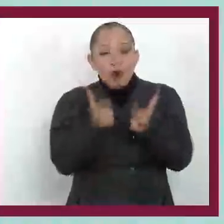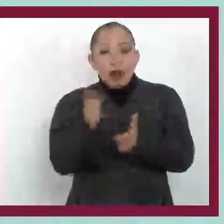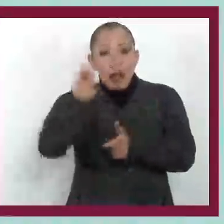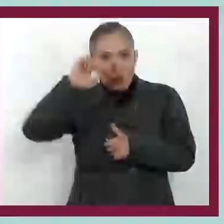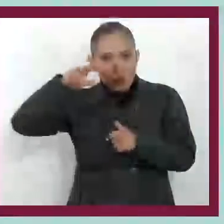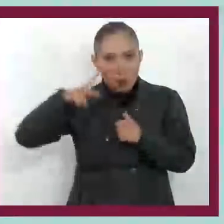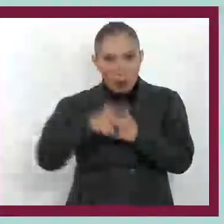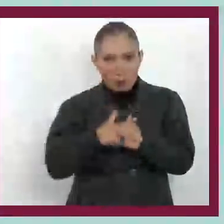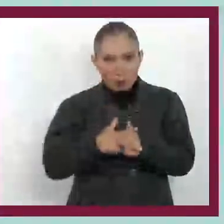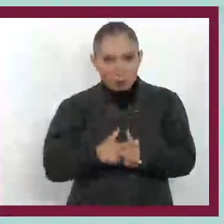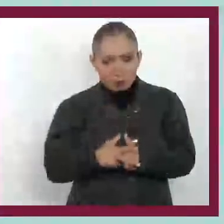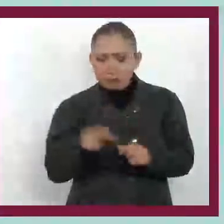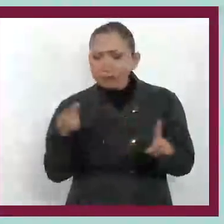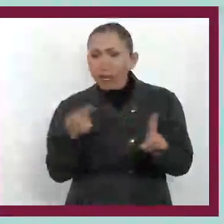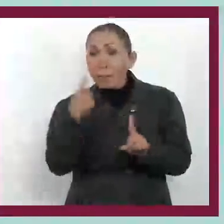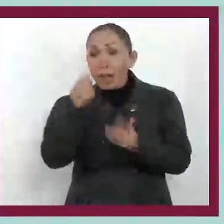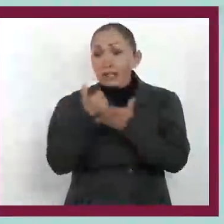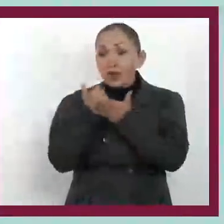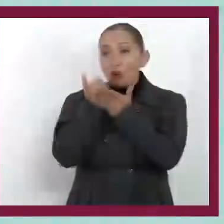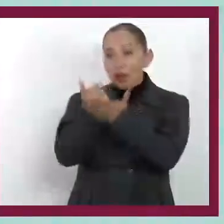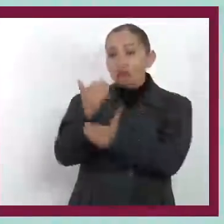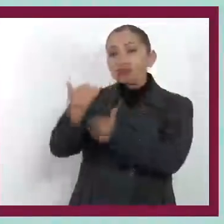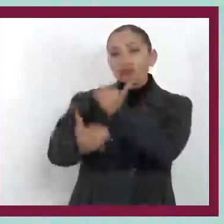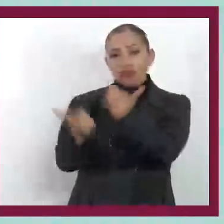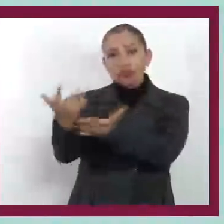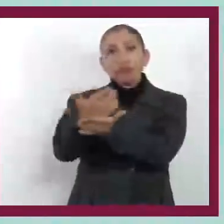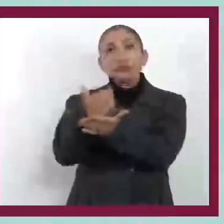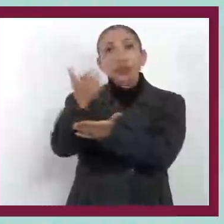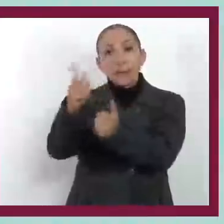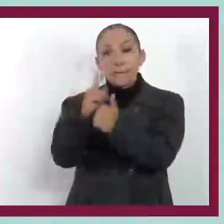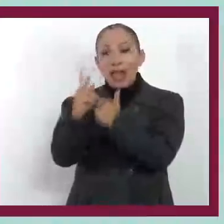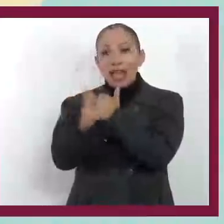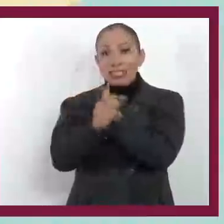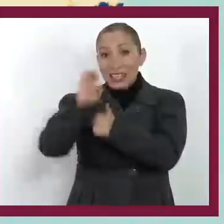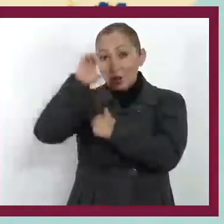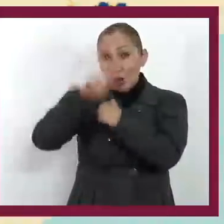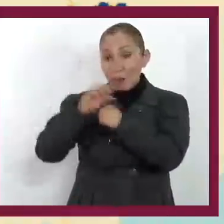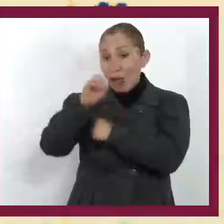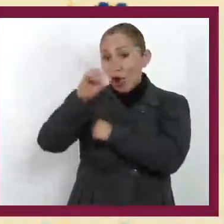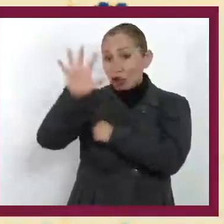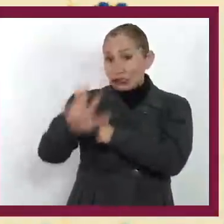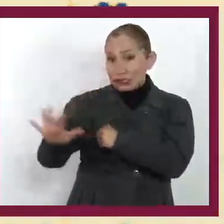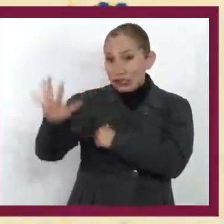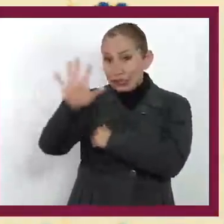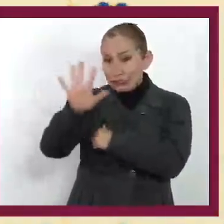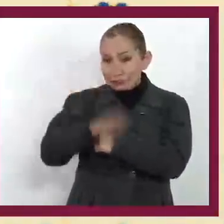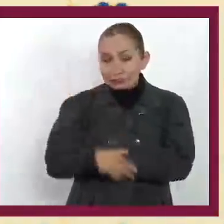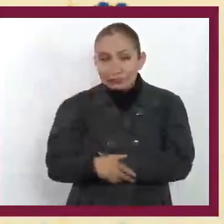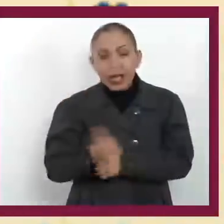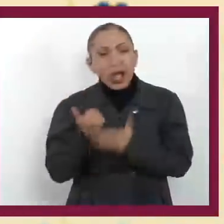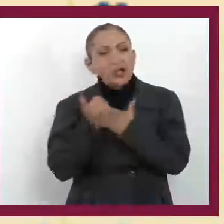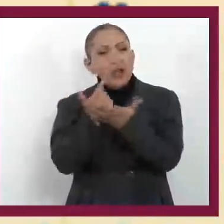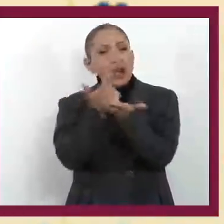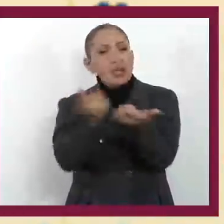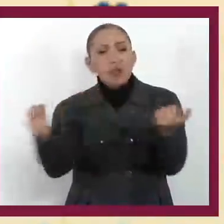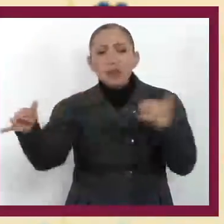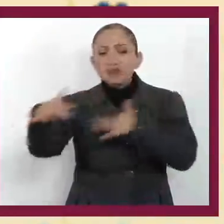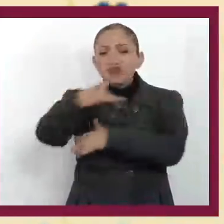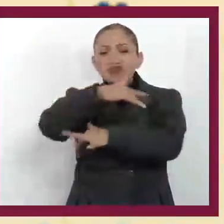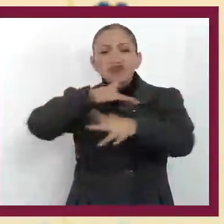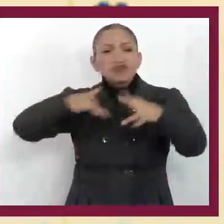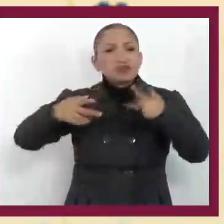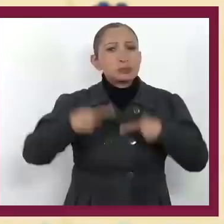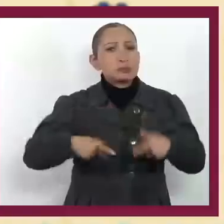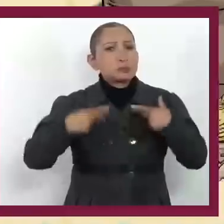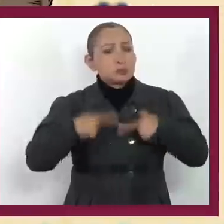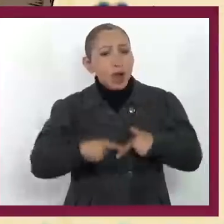Europea, con el fin de contribuir al desarrollo económico de los países de Europa Occidental, facilitar la libre circulación de